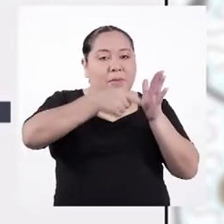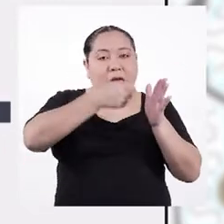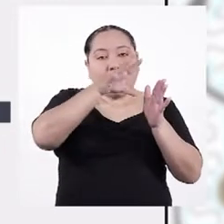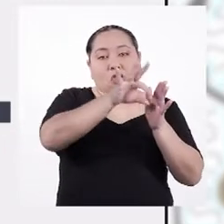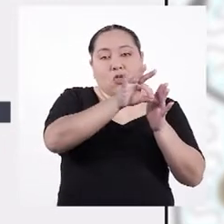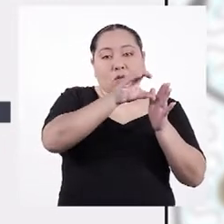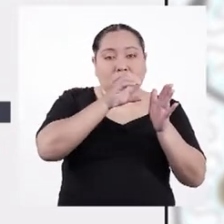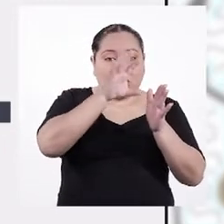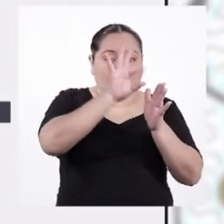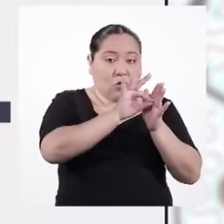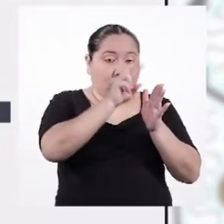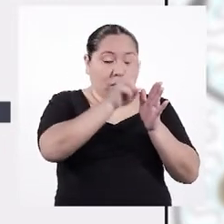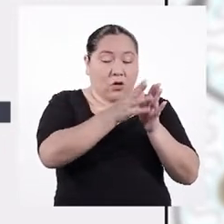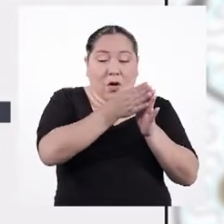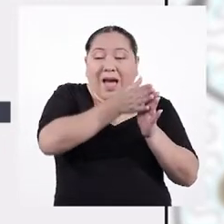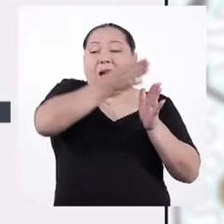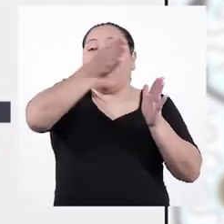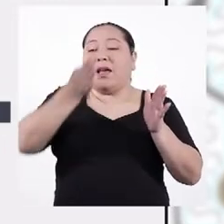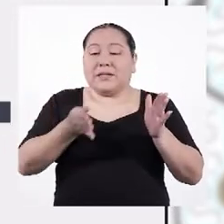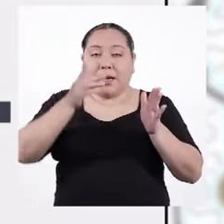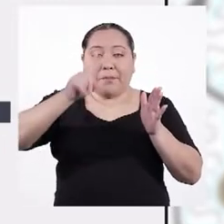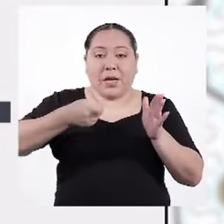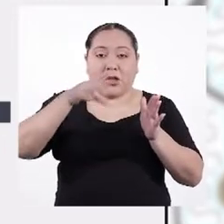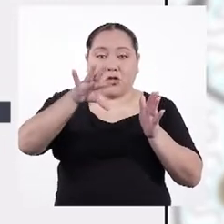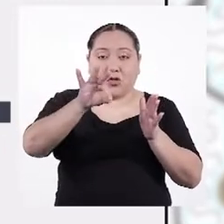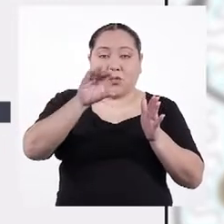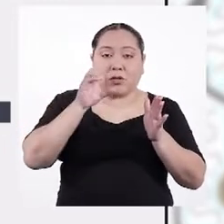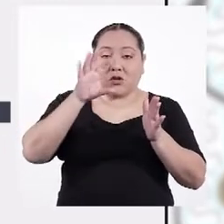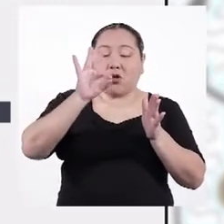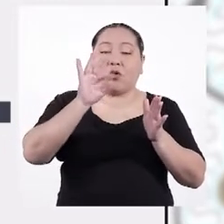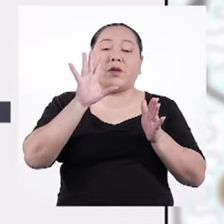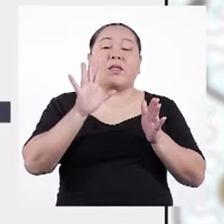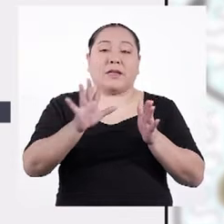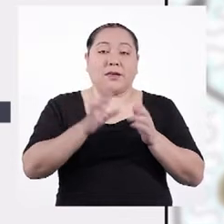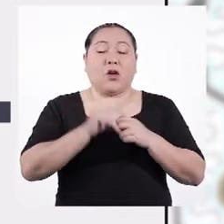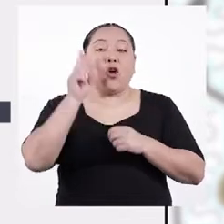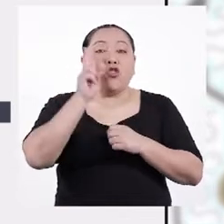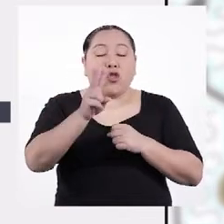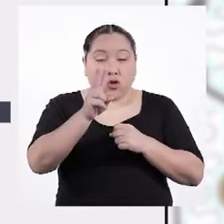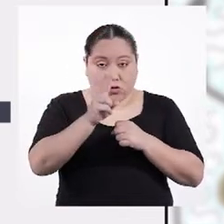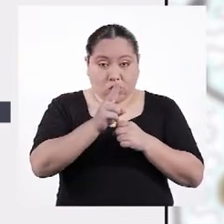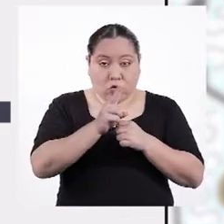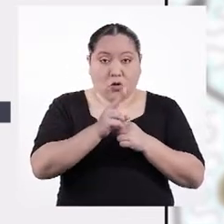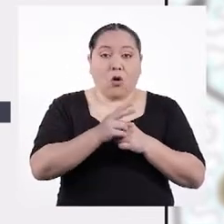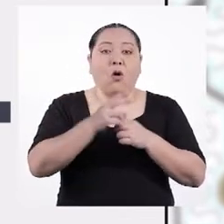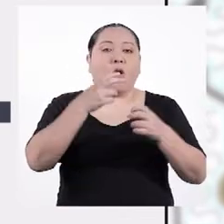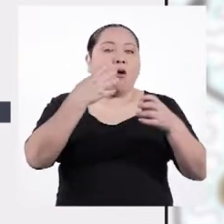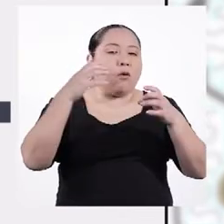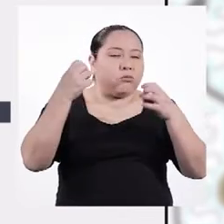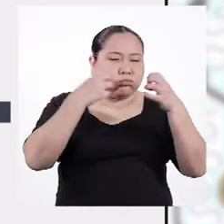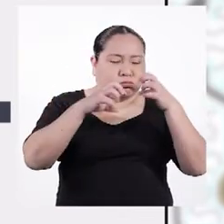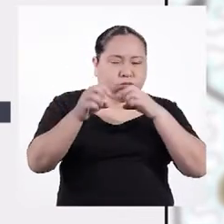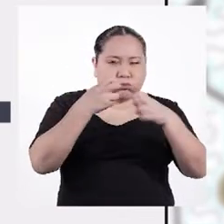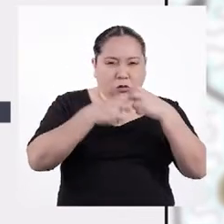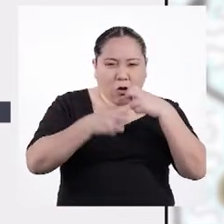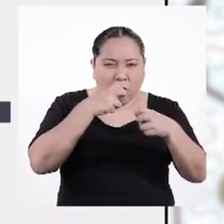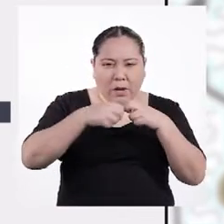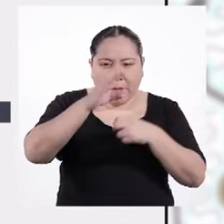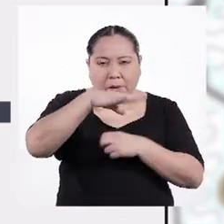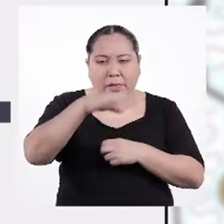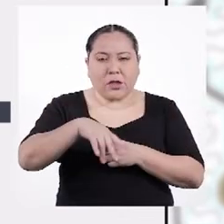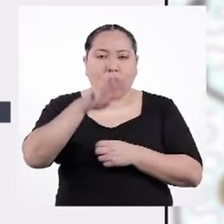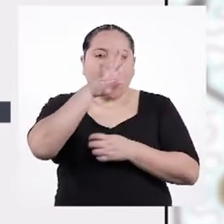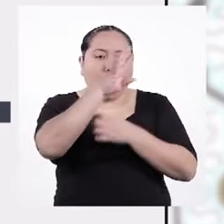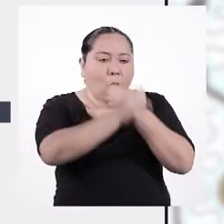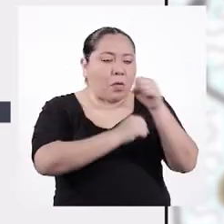a 1995, serían 2 fenómenos del niño en un periodo de 4 años. Esa división sí la puedo